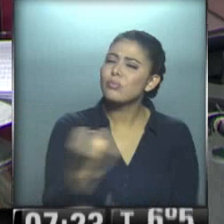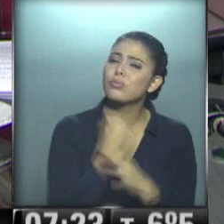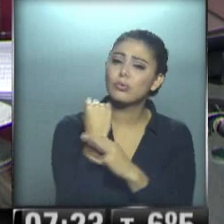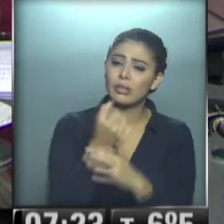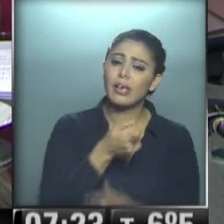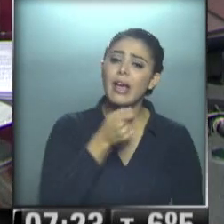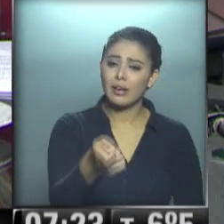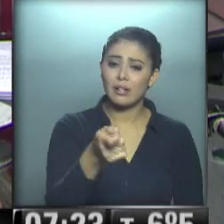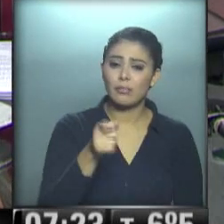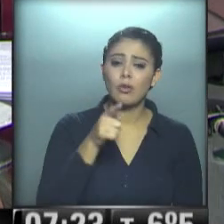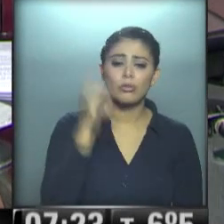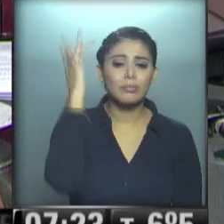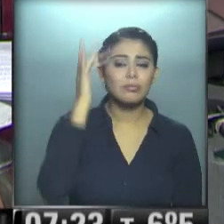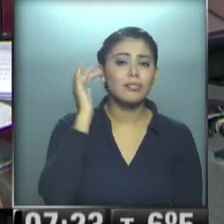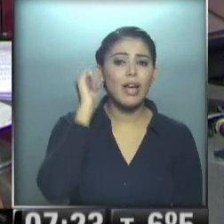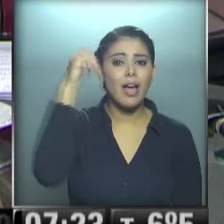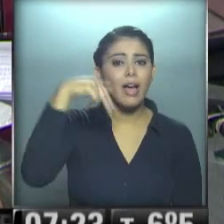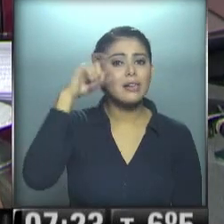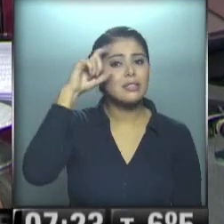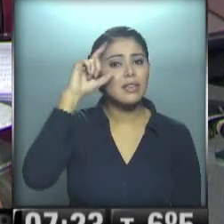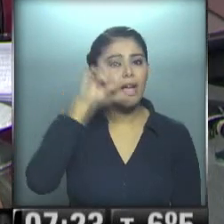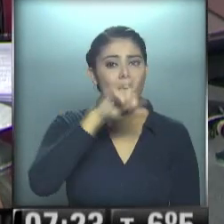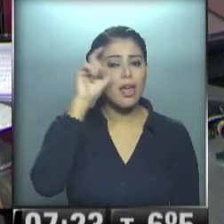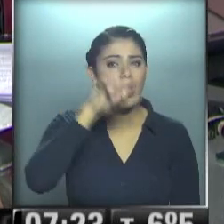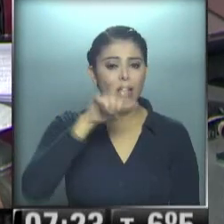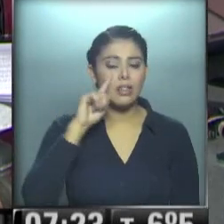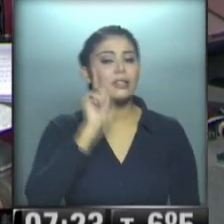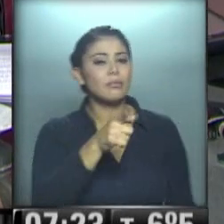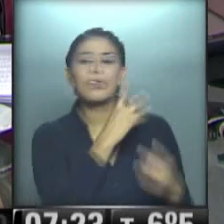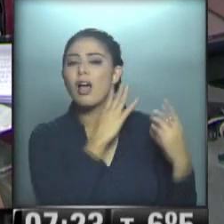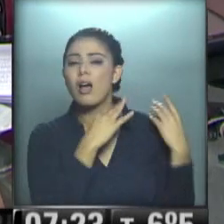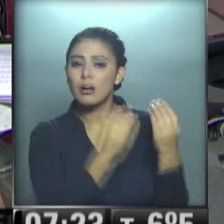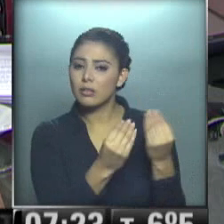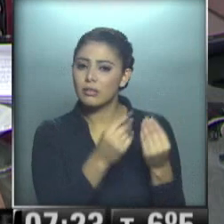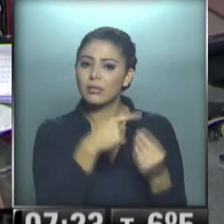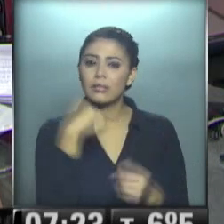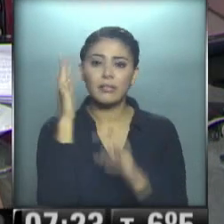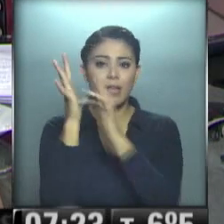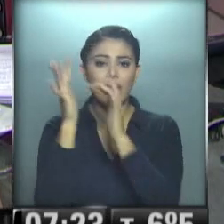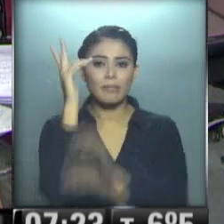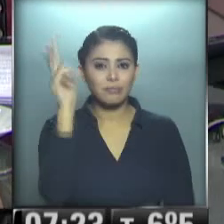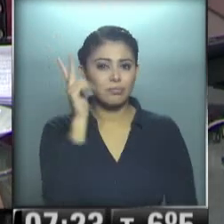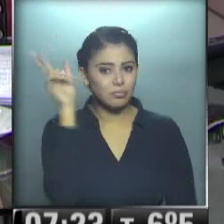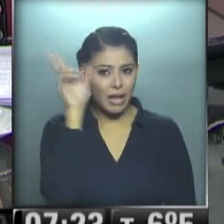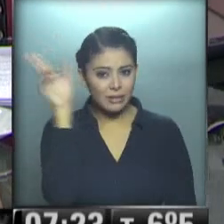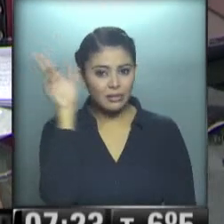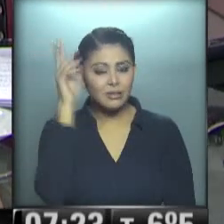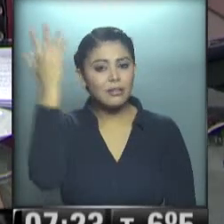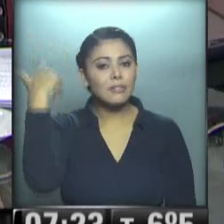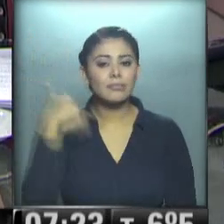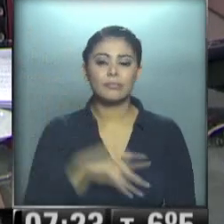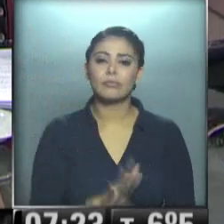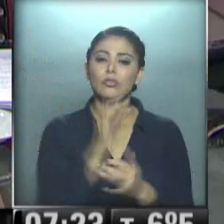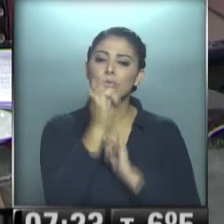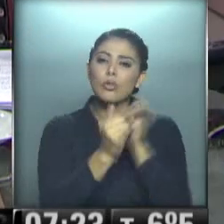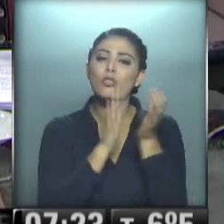el crimen, el asesinato del obispo Angelelli. Y que tuvo un aporte importante en la causa también proveniente del Vaticano, notas que hacían referencia